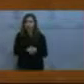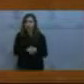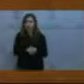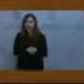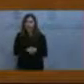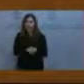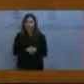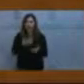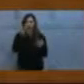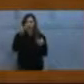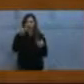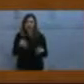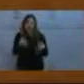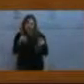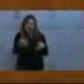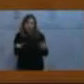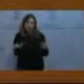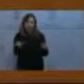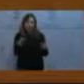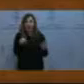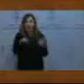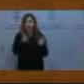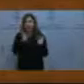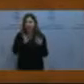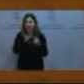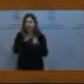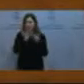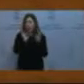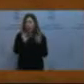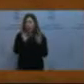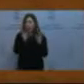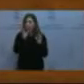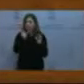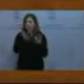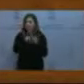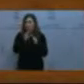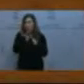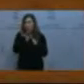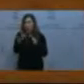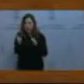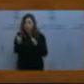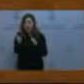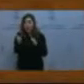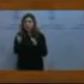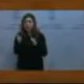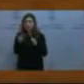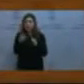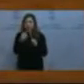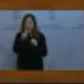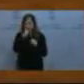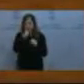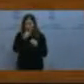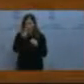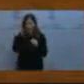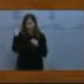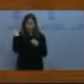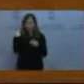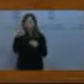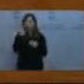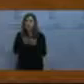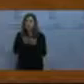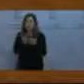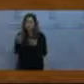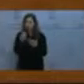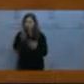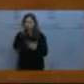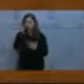es así, porque este grupo parlamentario ya dio muestras en ejercicios anteriores de anteponer ese interés general de los asturianos frente